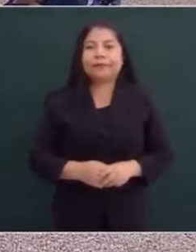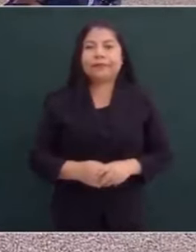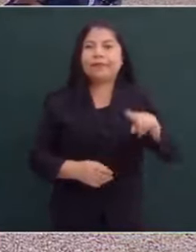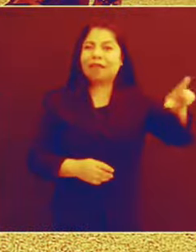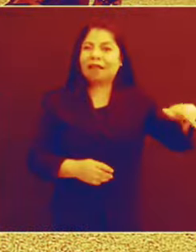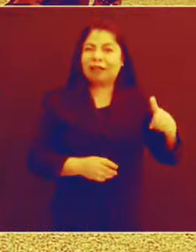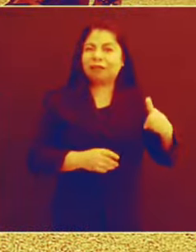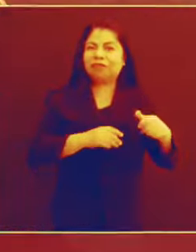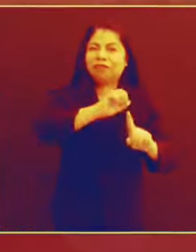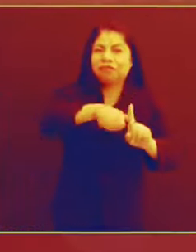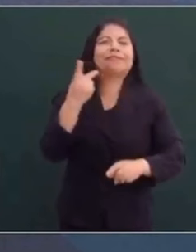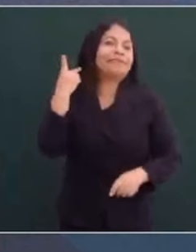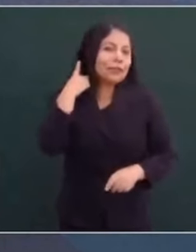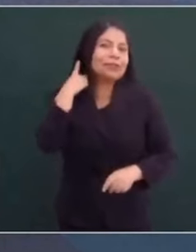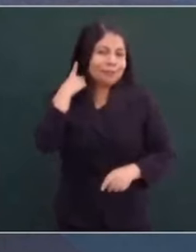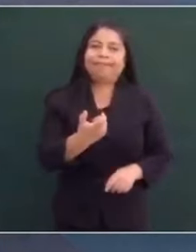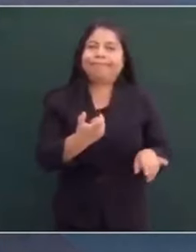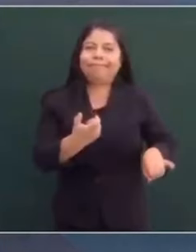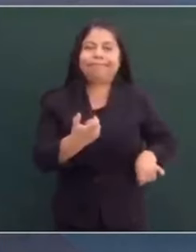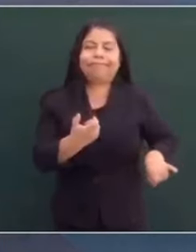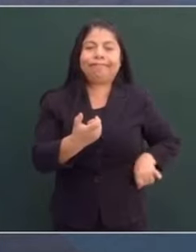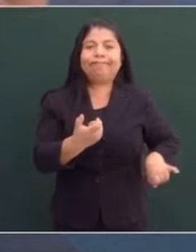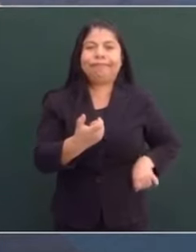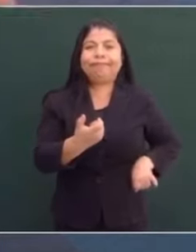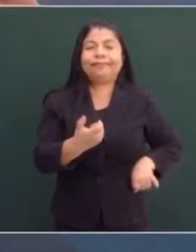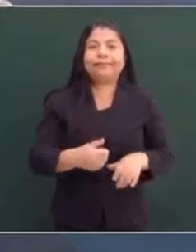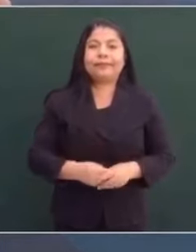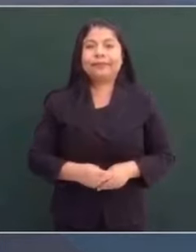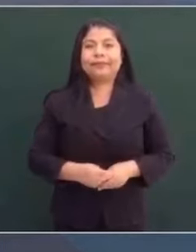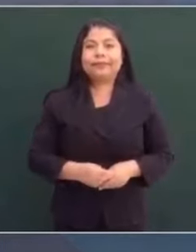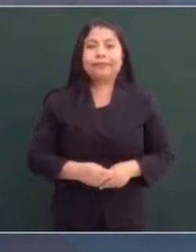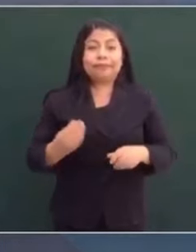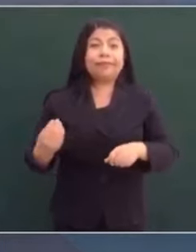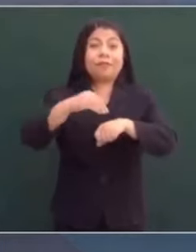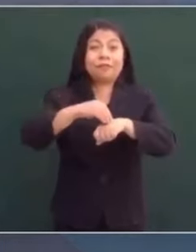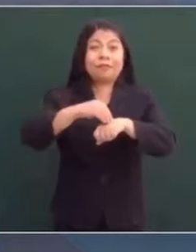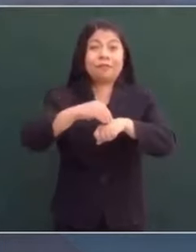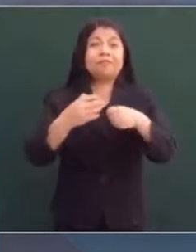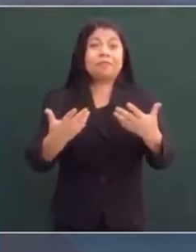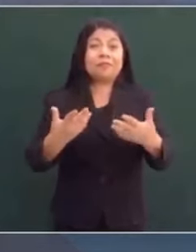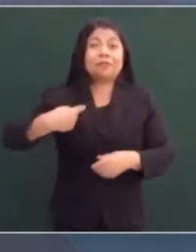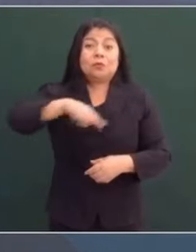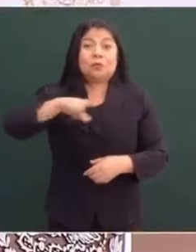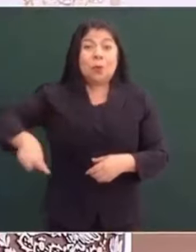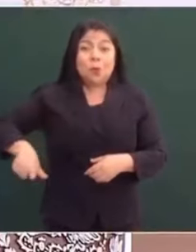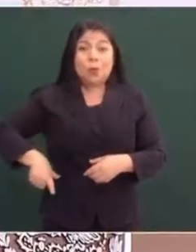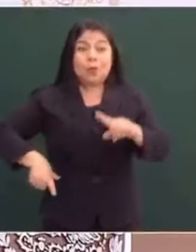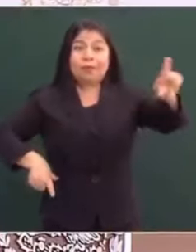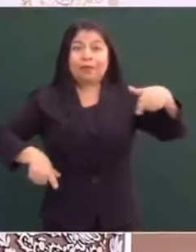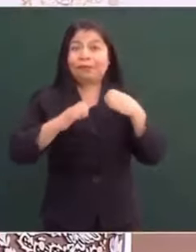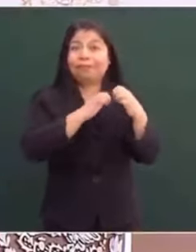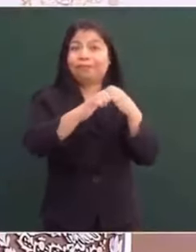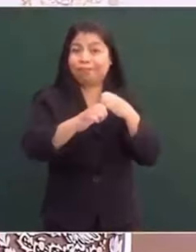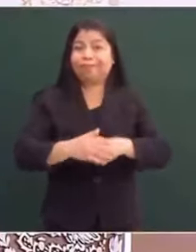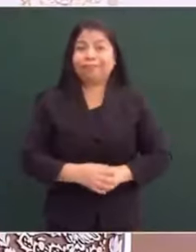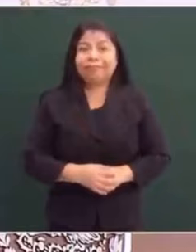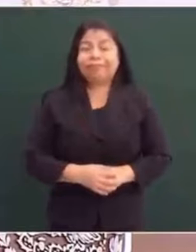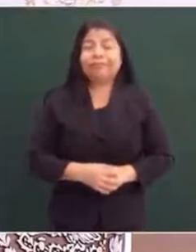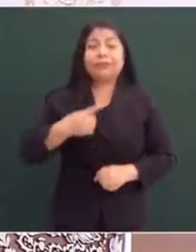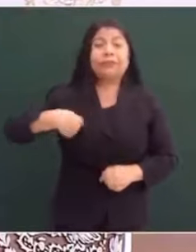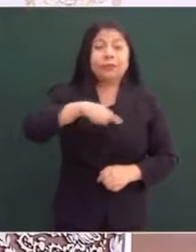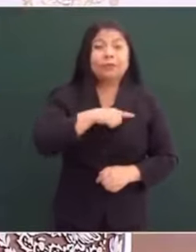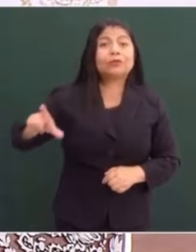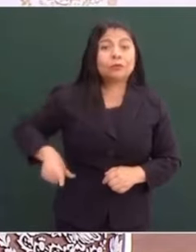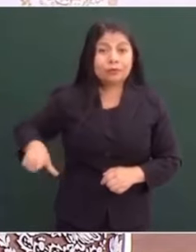de todo esto intereses políticos, económicos y además la oposición a todo lo que hacemos. Somos el gobierno que más